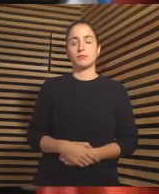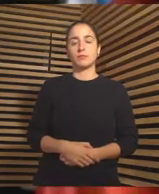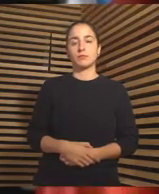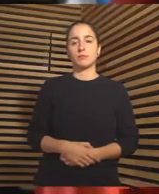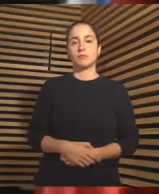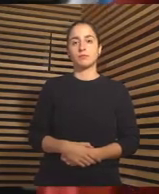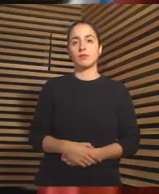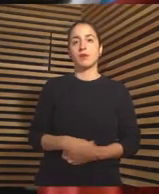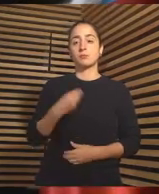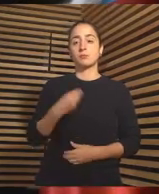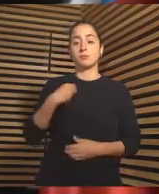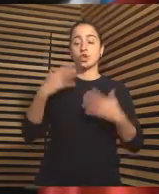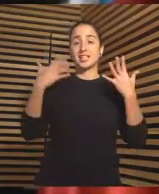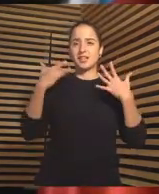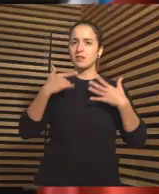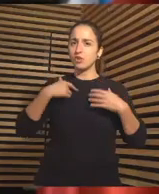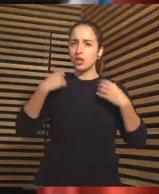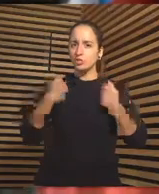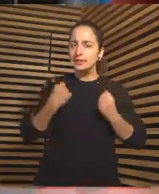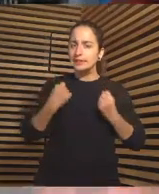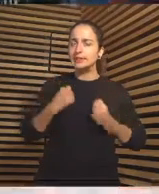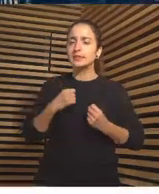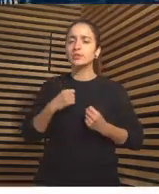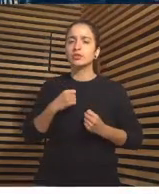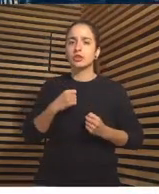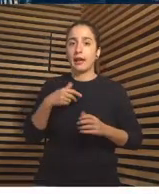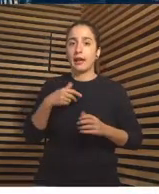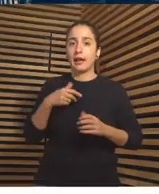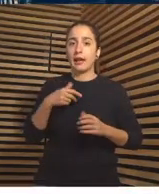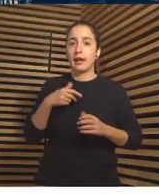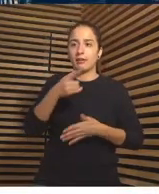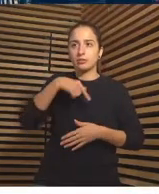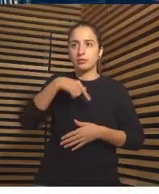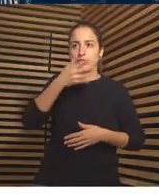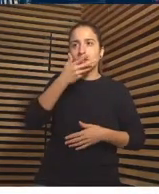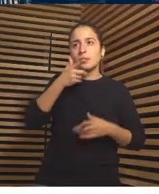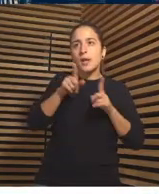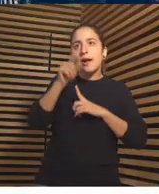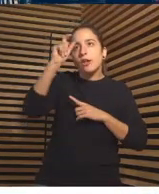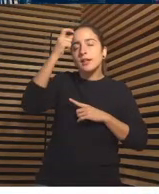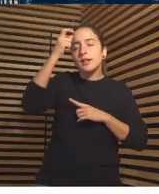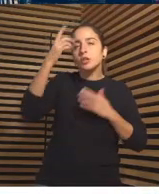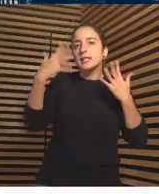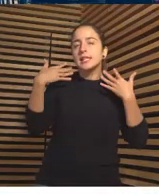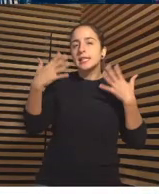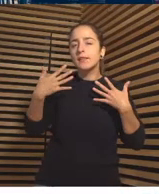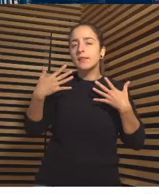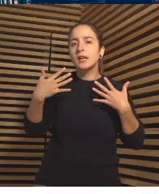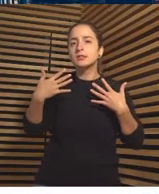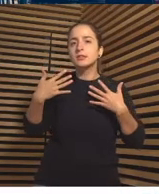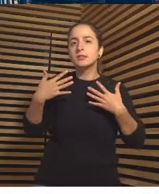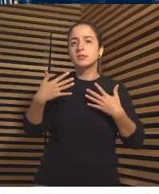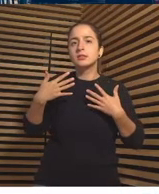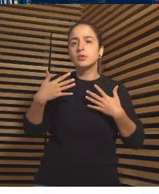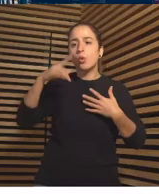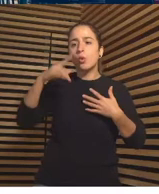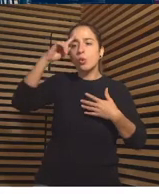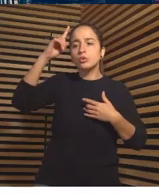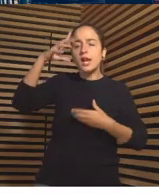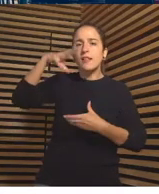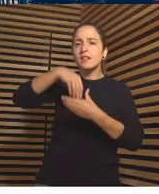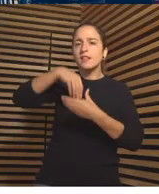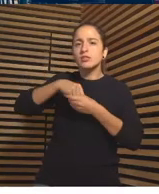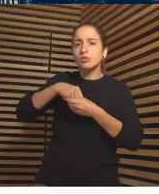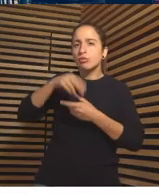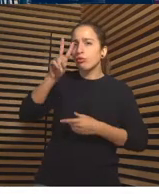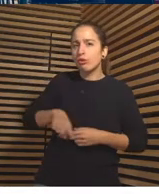como las conocemos hoy, no son ni parte de nuestra cultura ni parte de